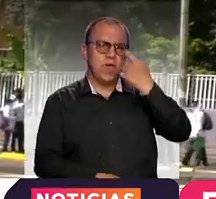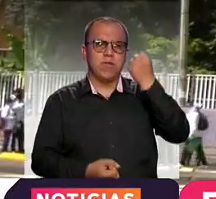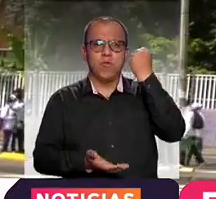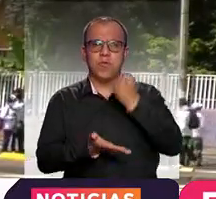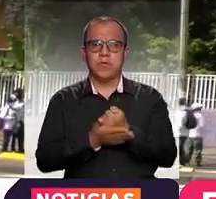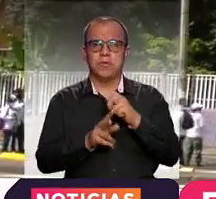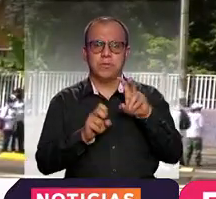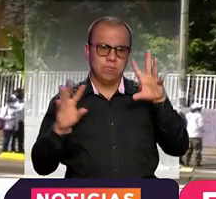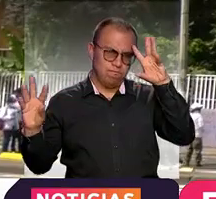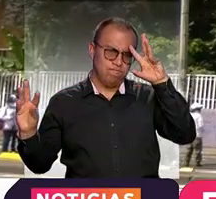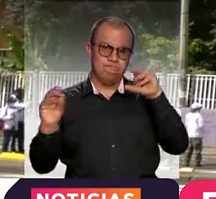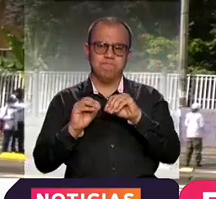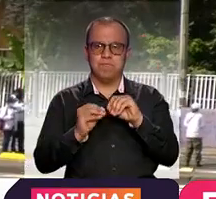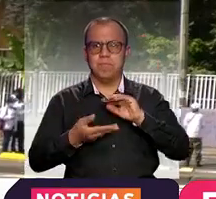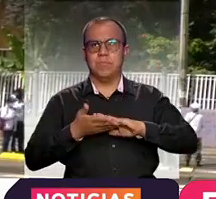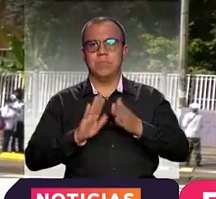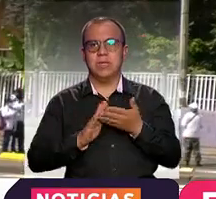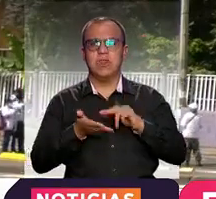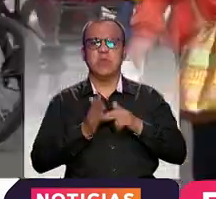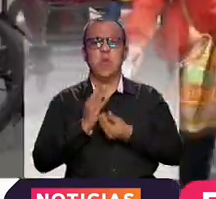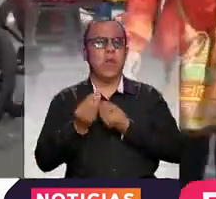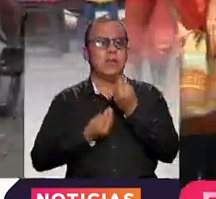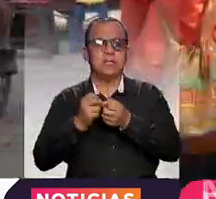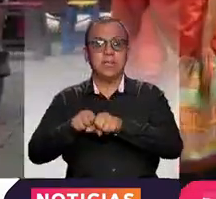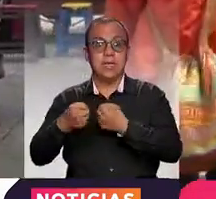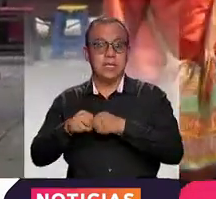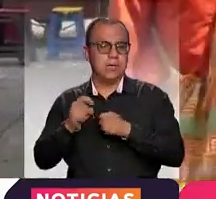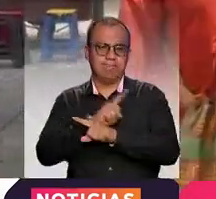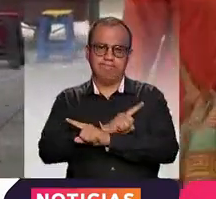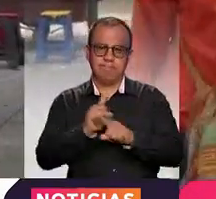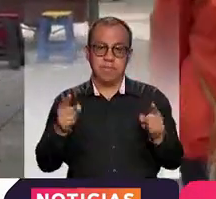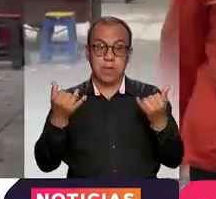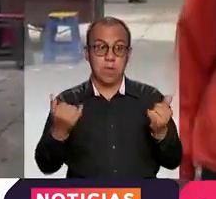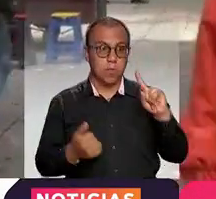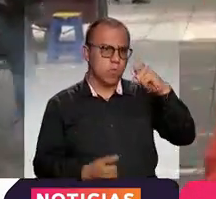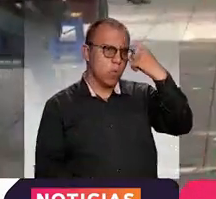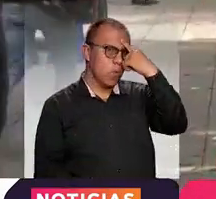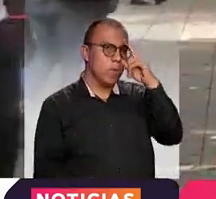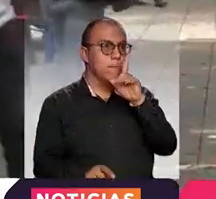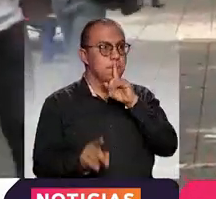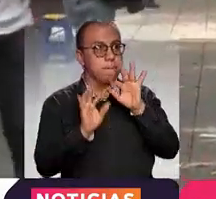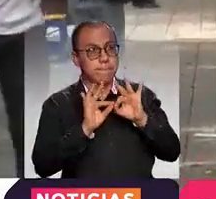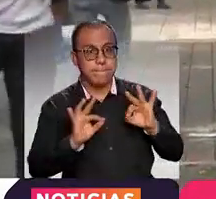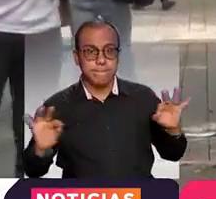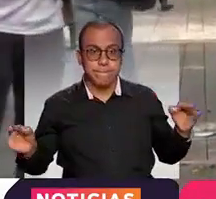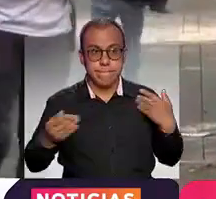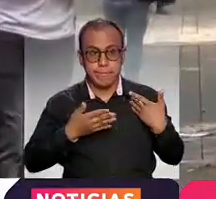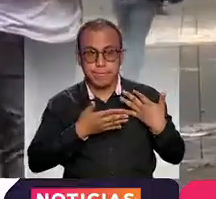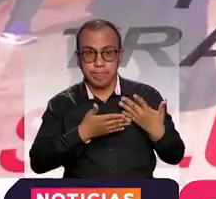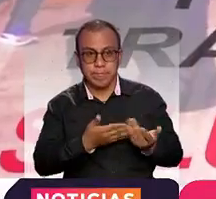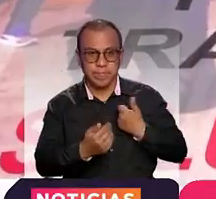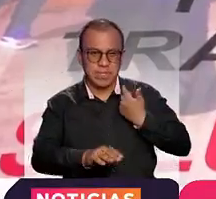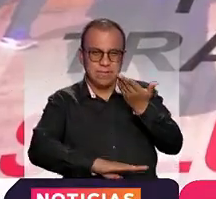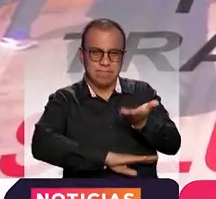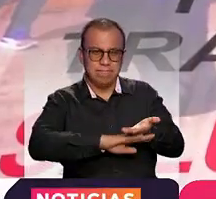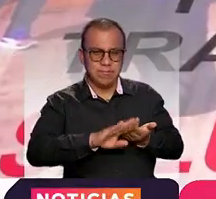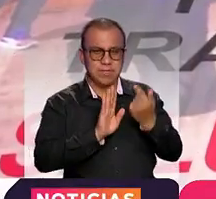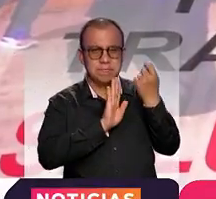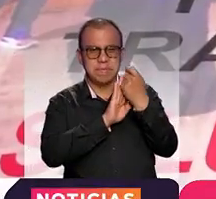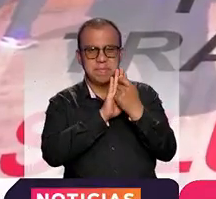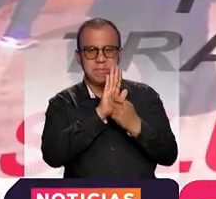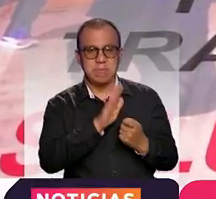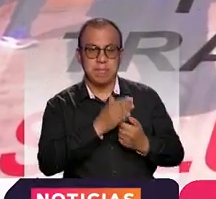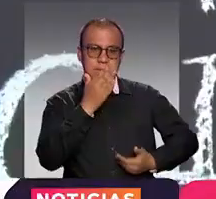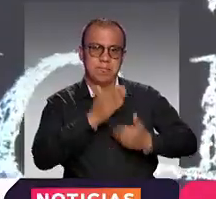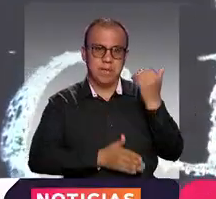cumplir los acuerdos de paz y no hacerlos trizas. Ante el presunto silencio del gobierno respecto a las manifestaciones y el pliego de peticiones que se solicitaron